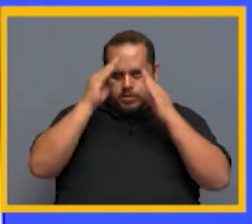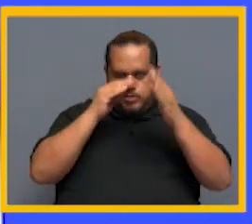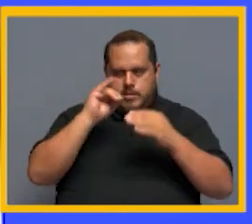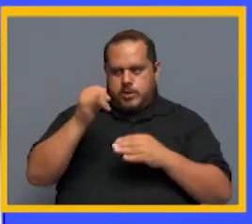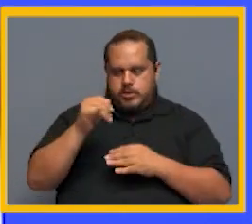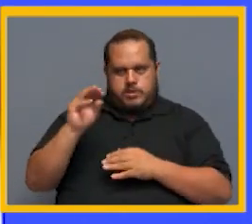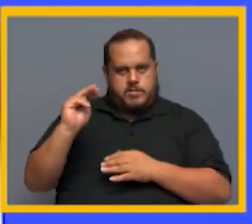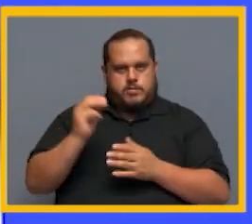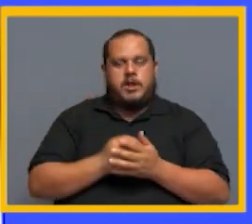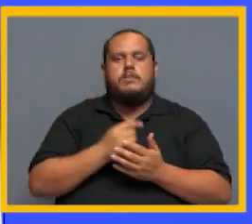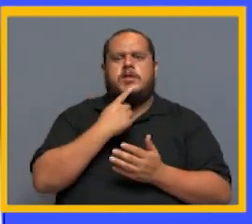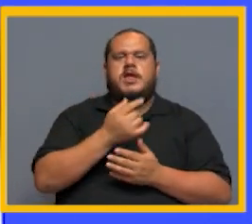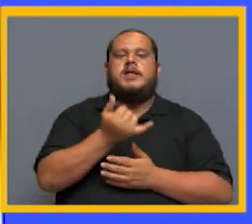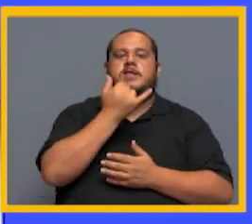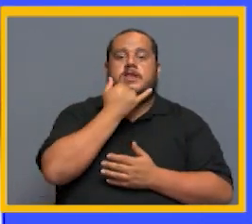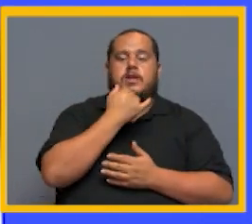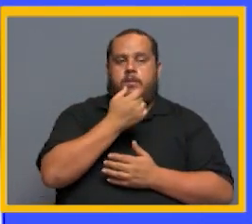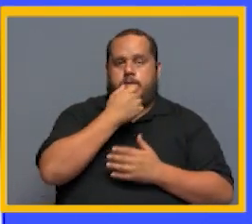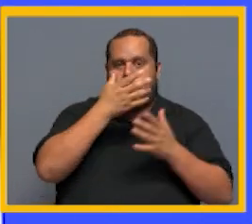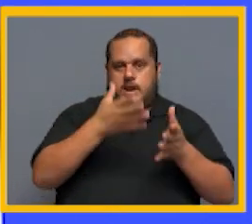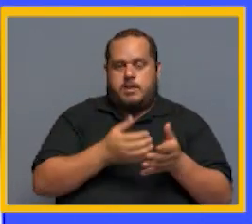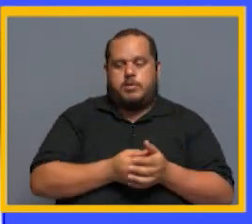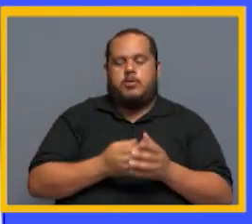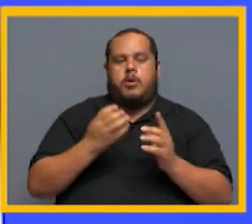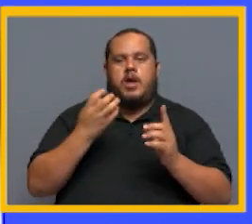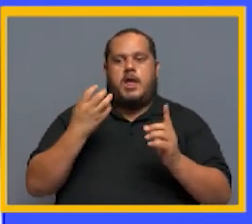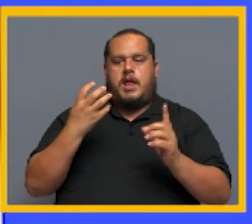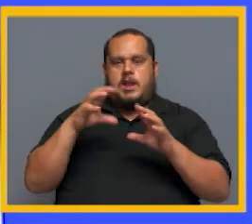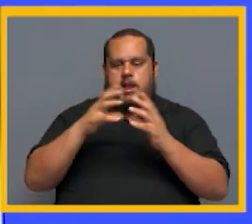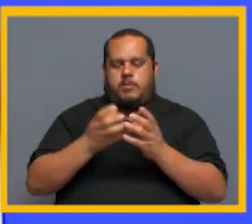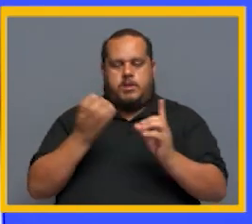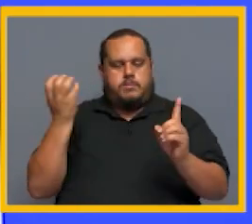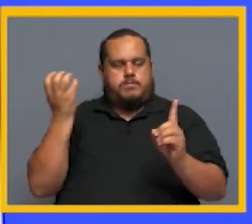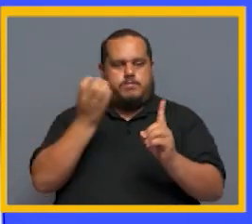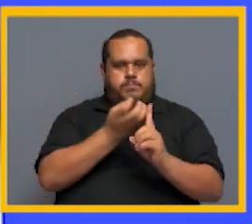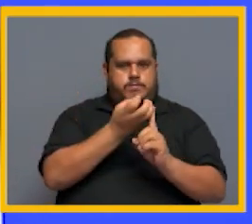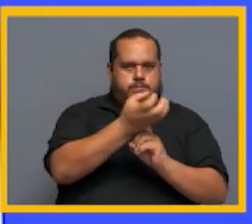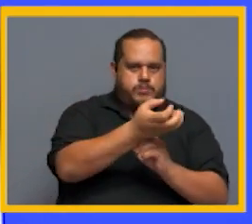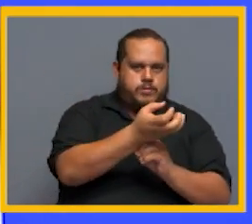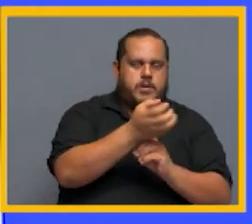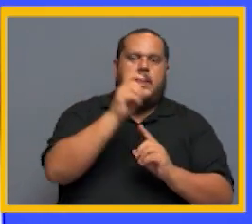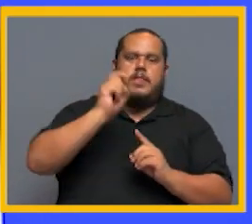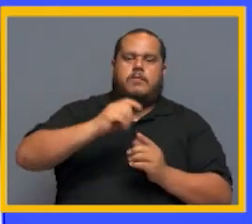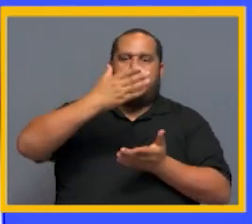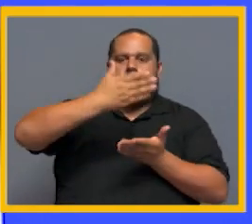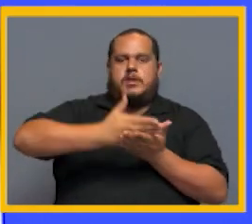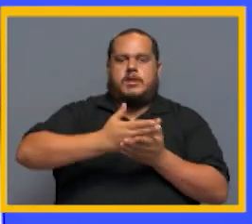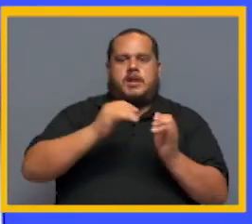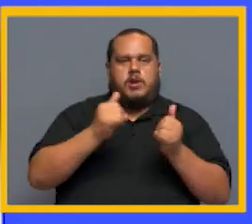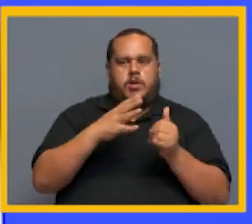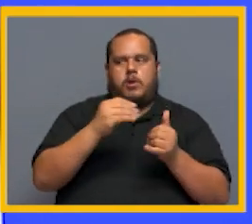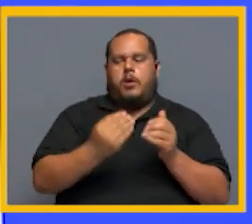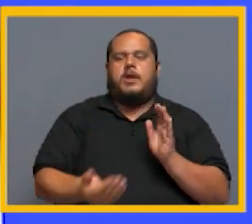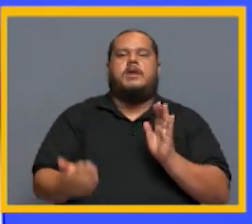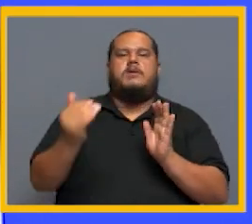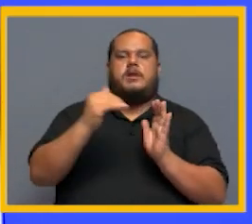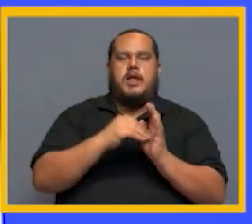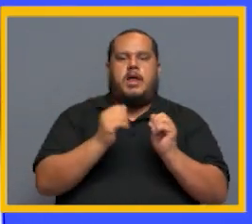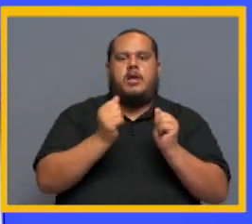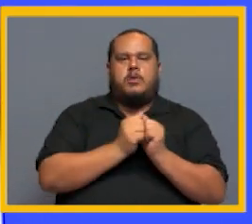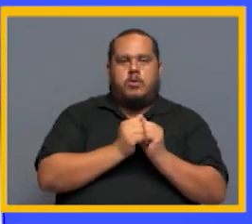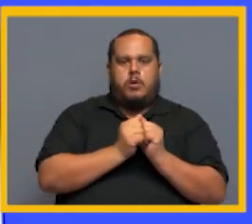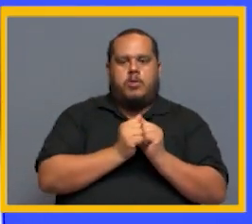Manuel. Se equivoca el árbitro. El balón le pega y desvía la trayectoria del balón. Debió detener el juego y reanudar con